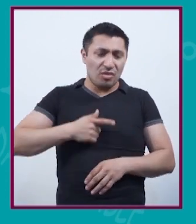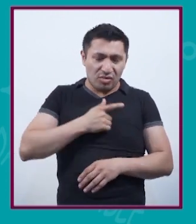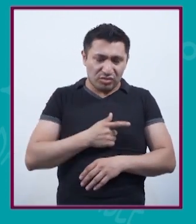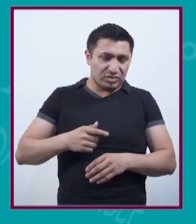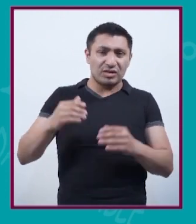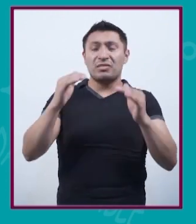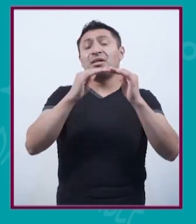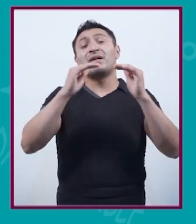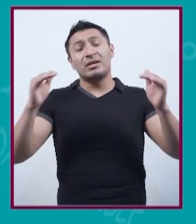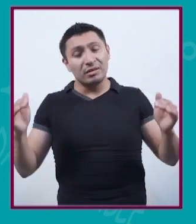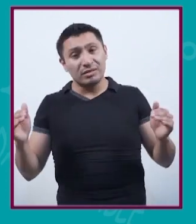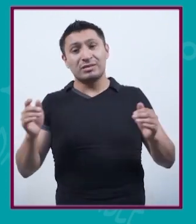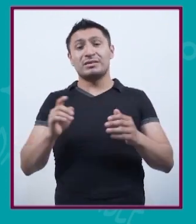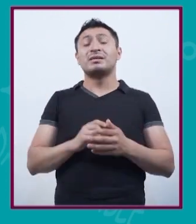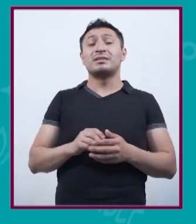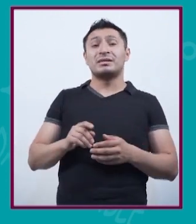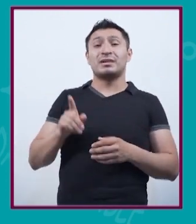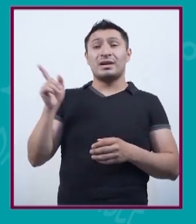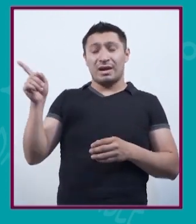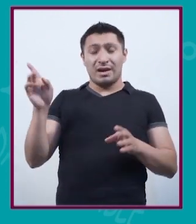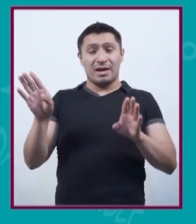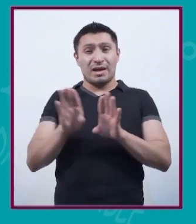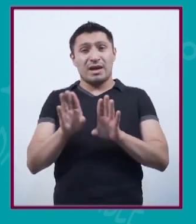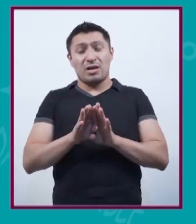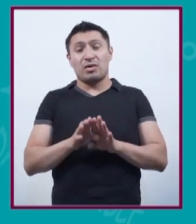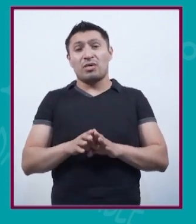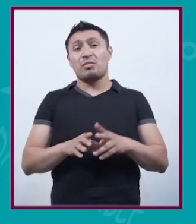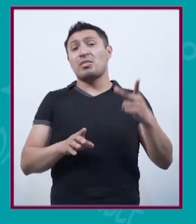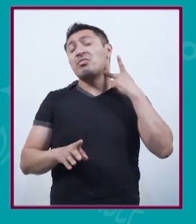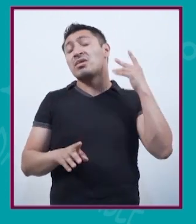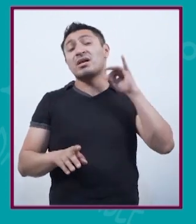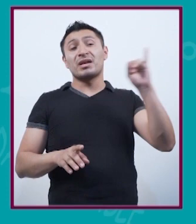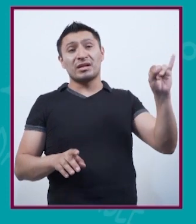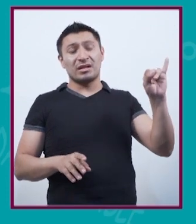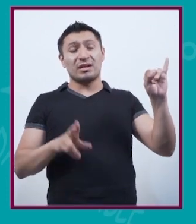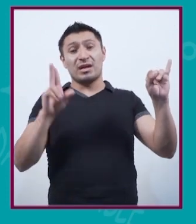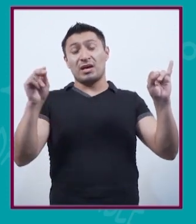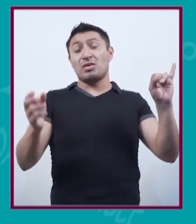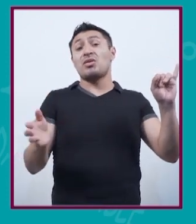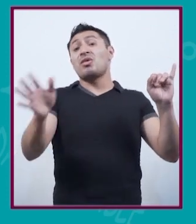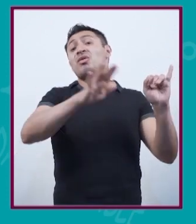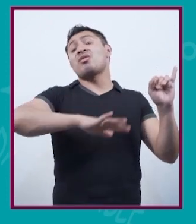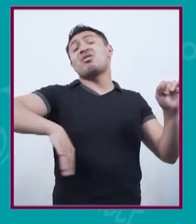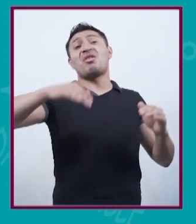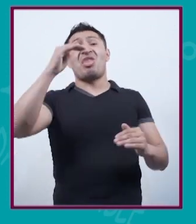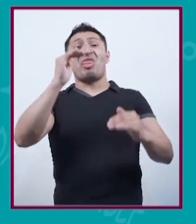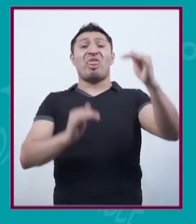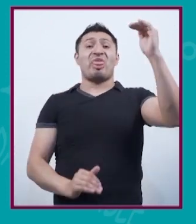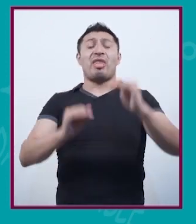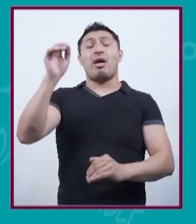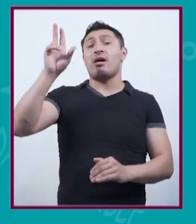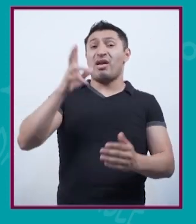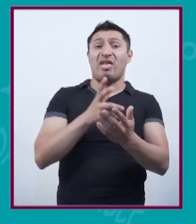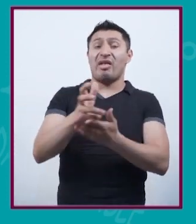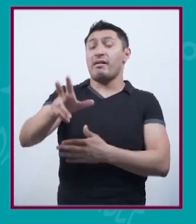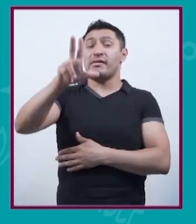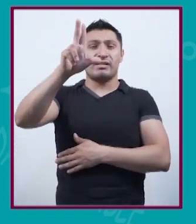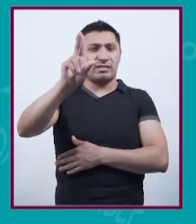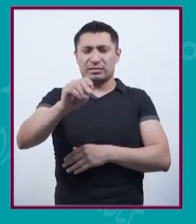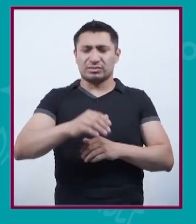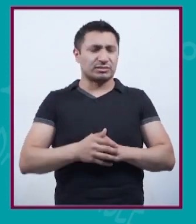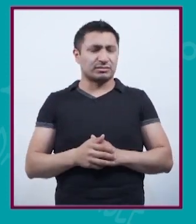1920-25, yo diría que era una persona más cercana a la socialdemocracia, es decir, a una izquierda